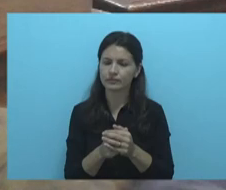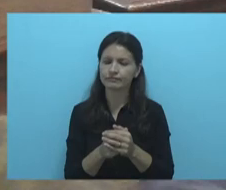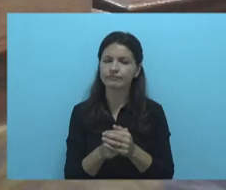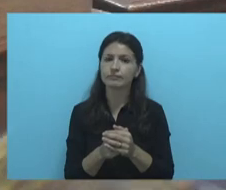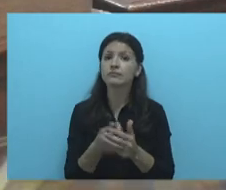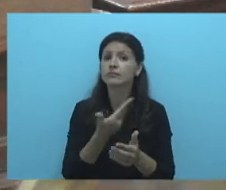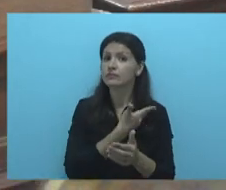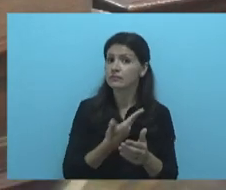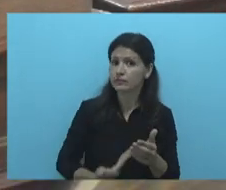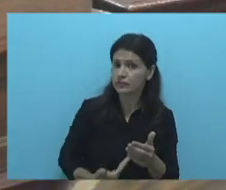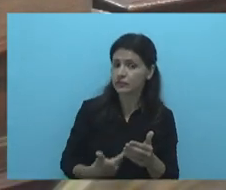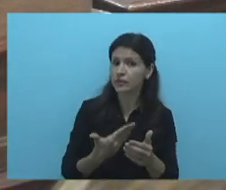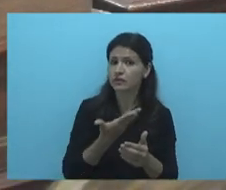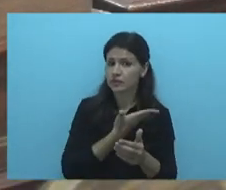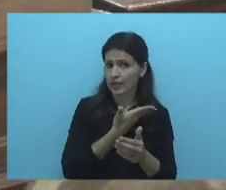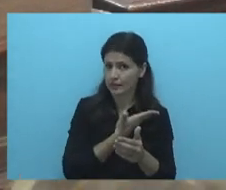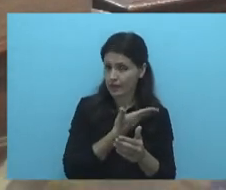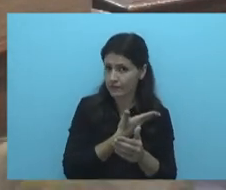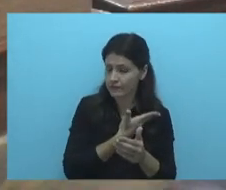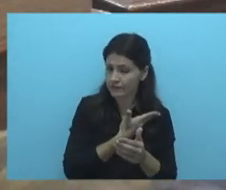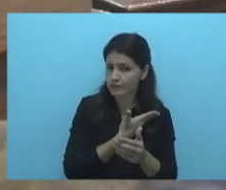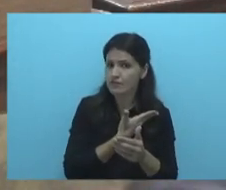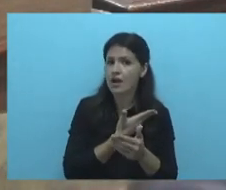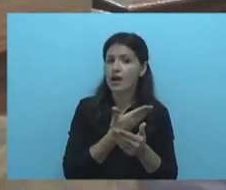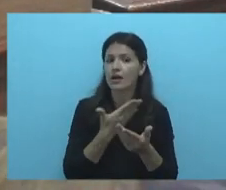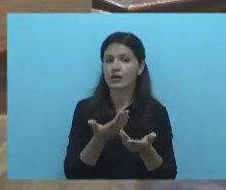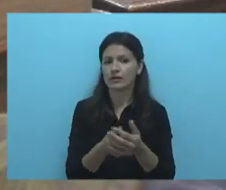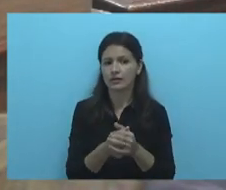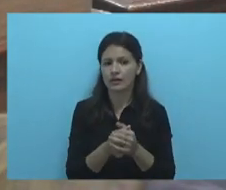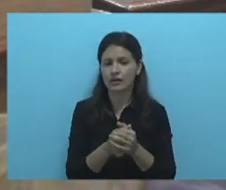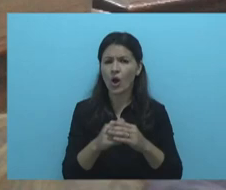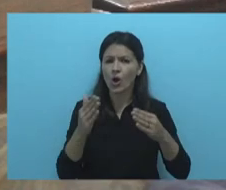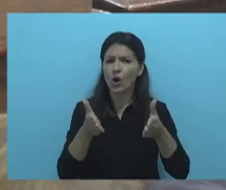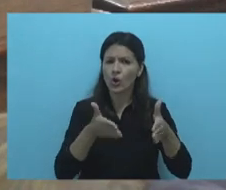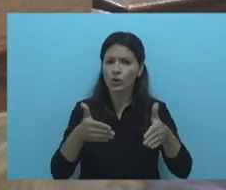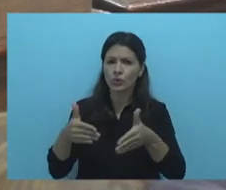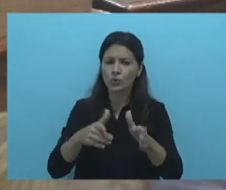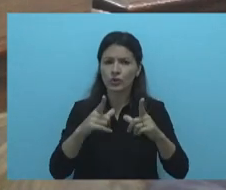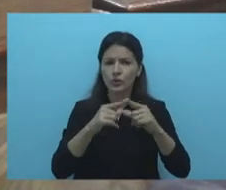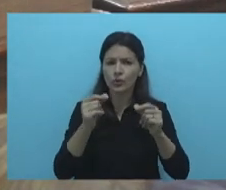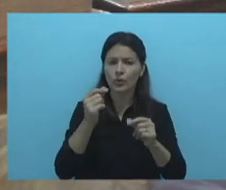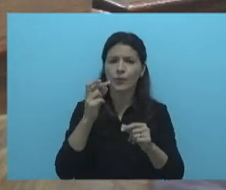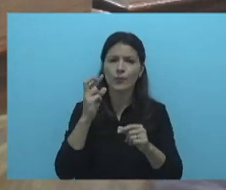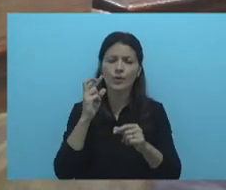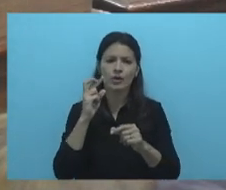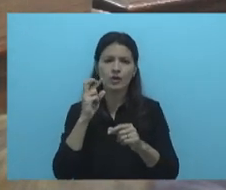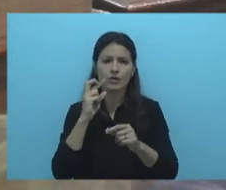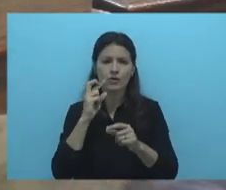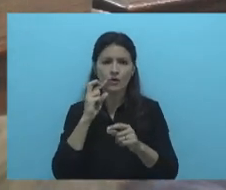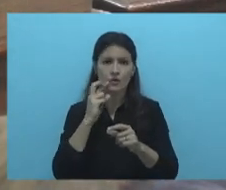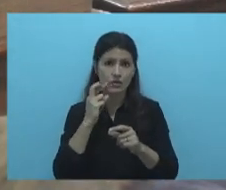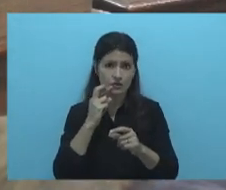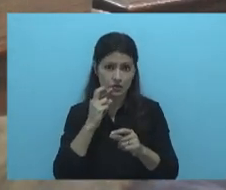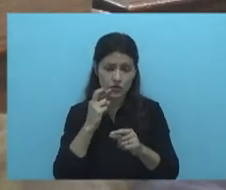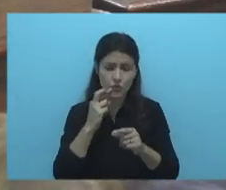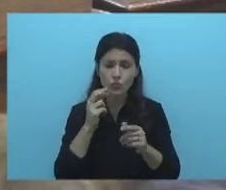parte, construyendo y transformando la vieja Ruta Nacional número 19 en autovía, y